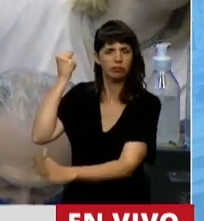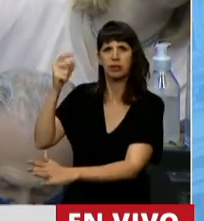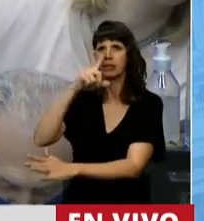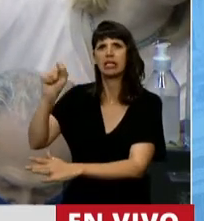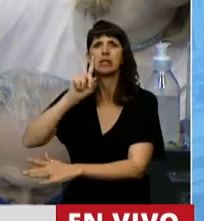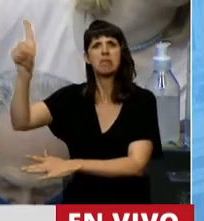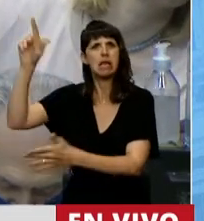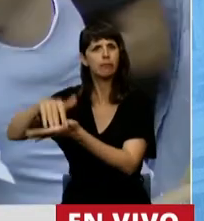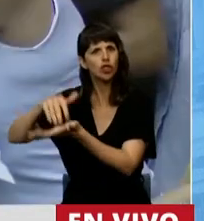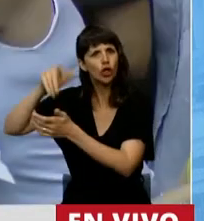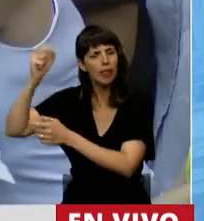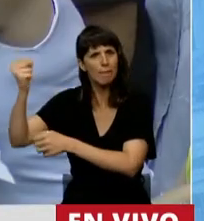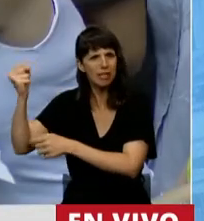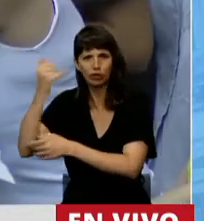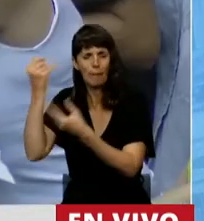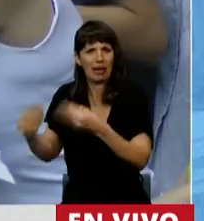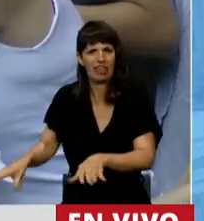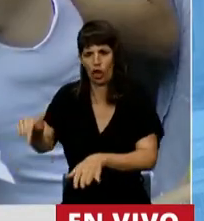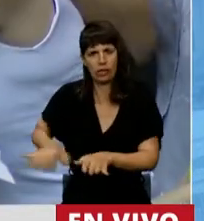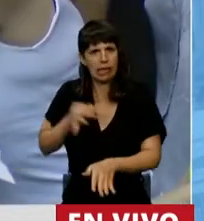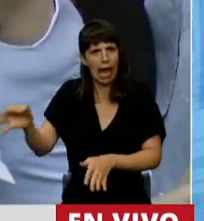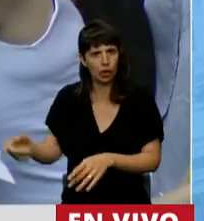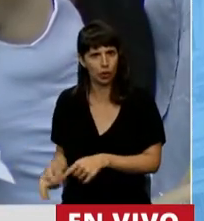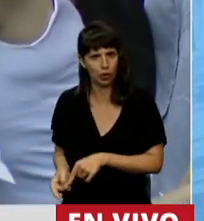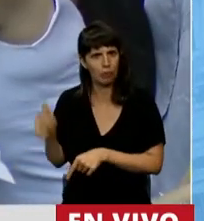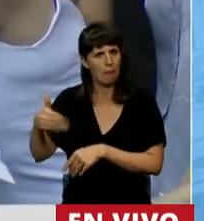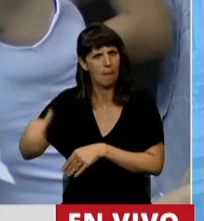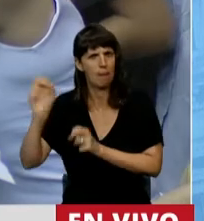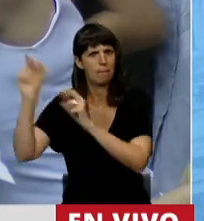este año 2020.